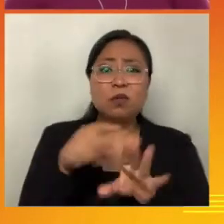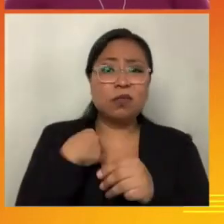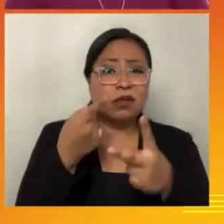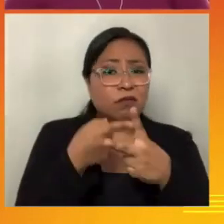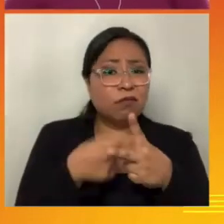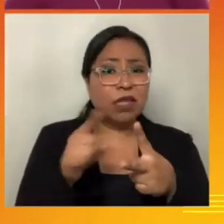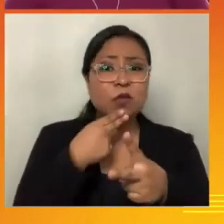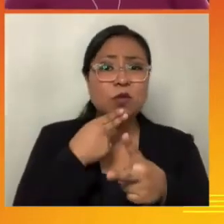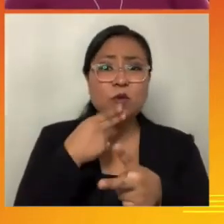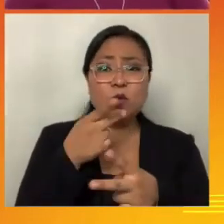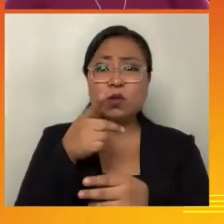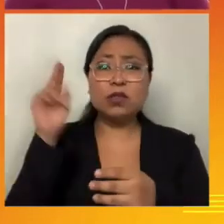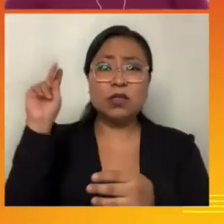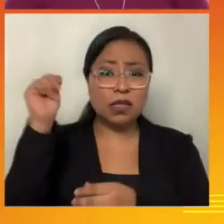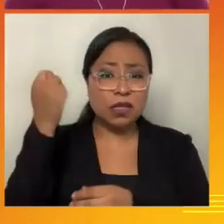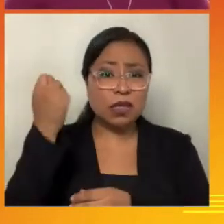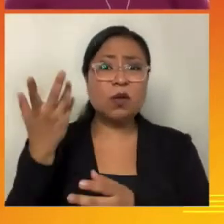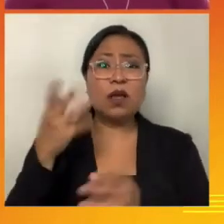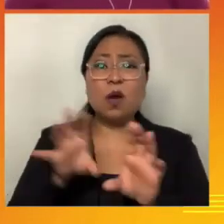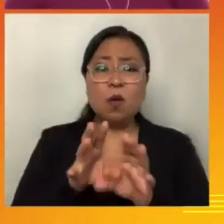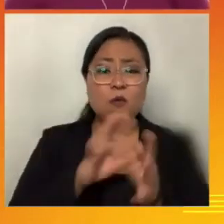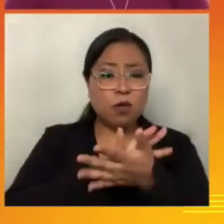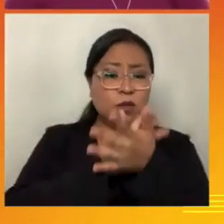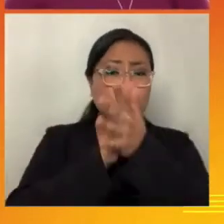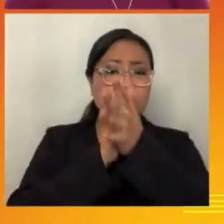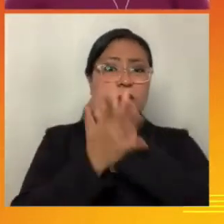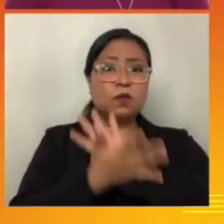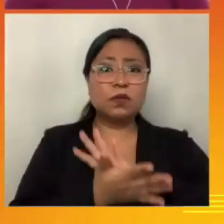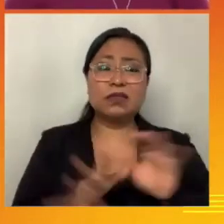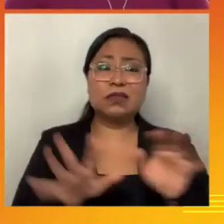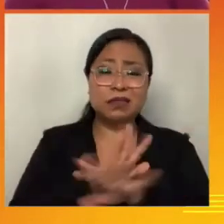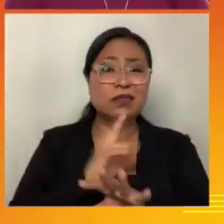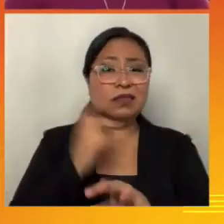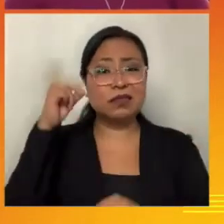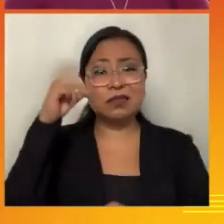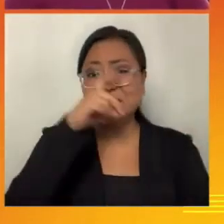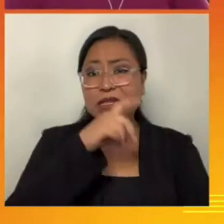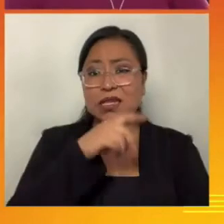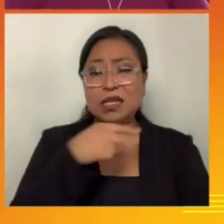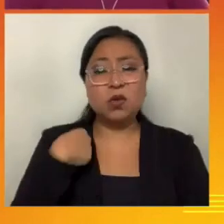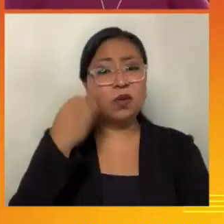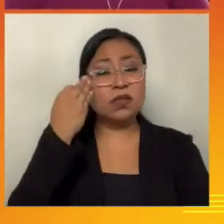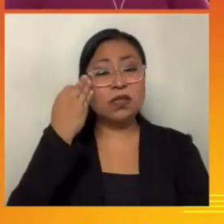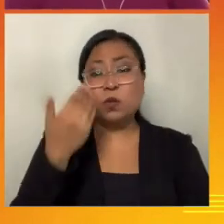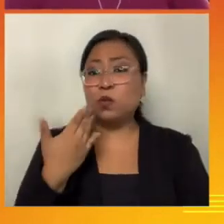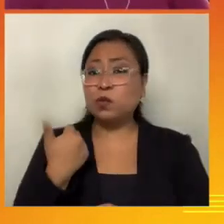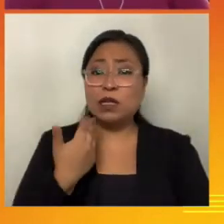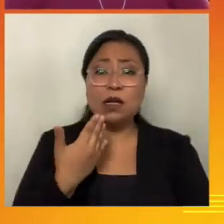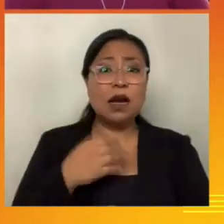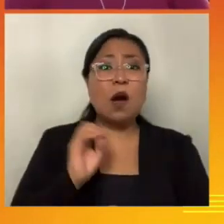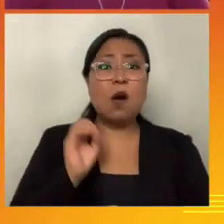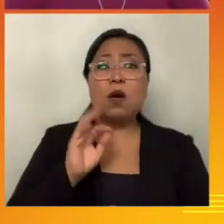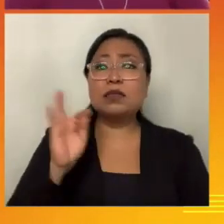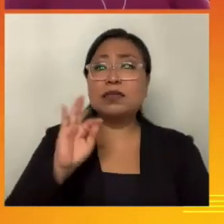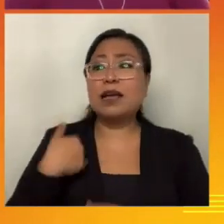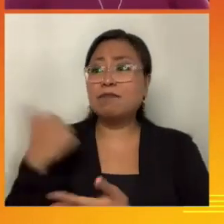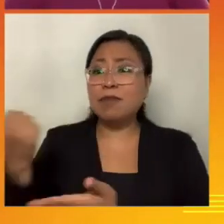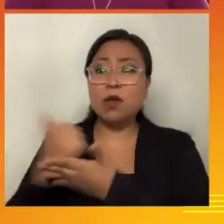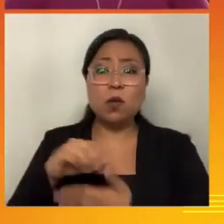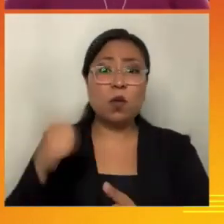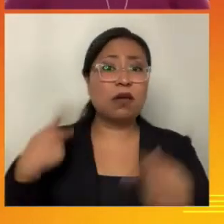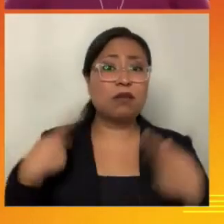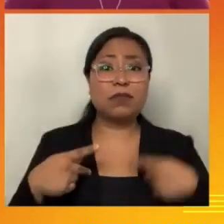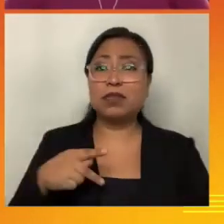camino de la transformación digital y tampoco tienen ni el tiempo ni los recursos humanos para que alguien se esté dedicando